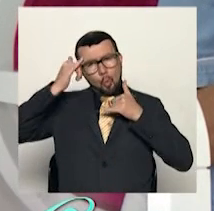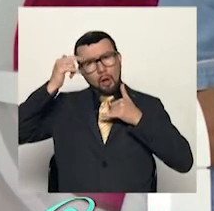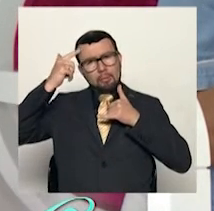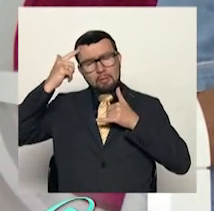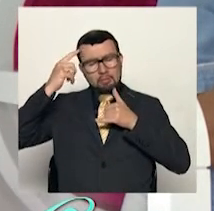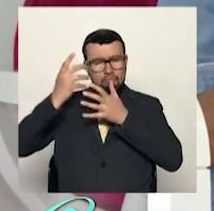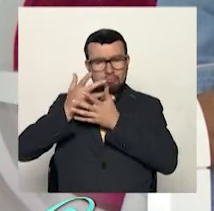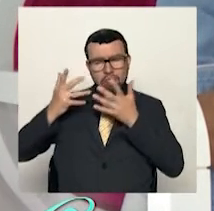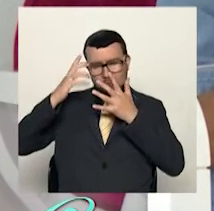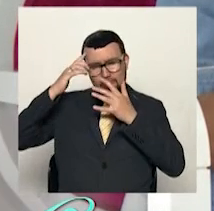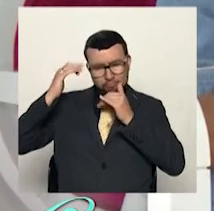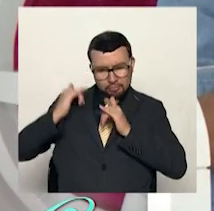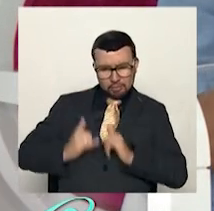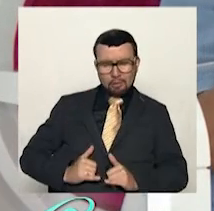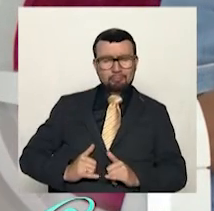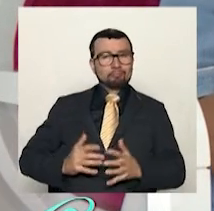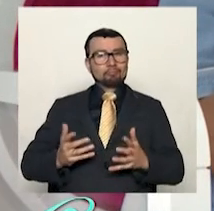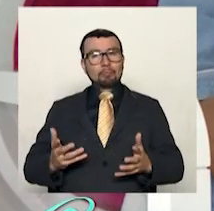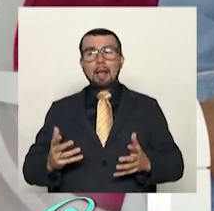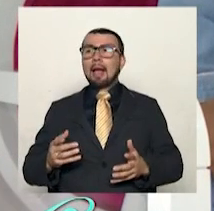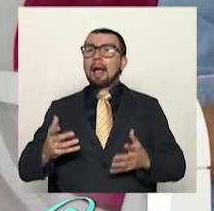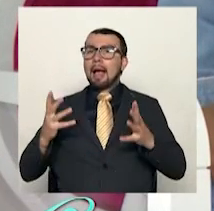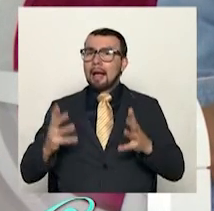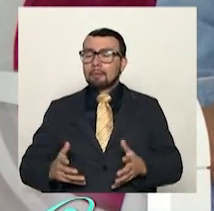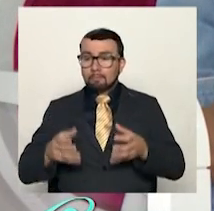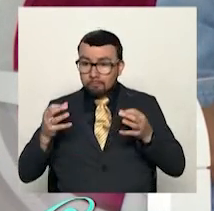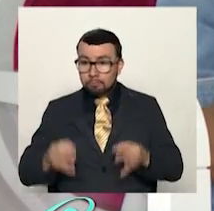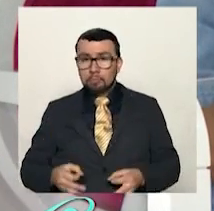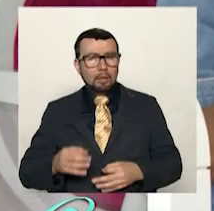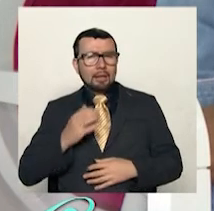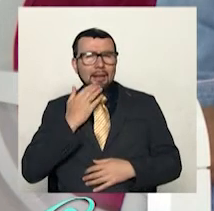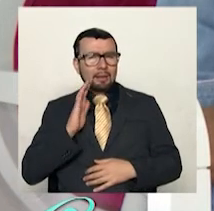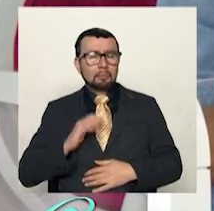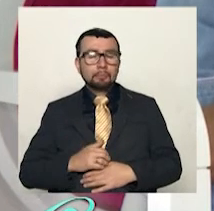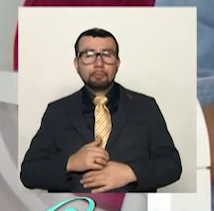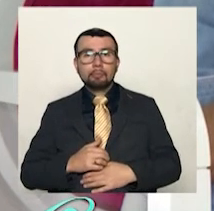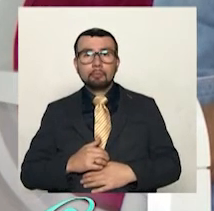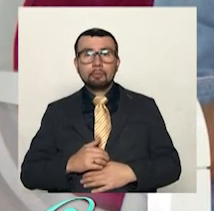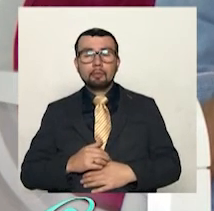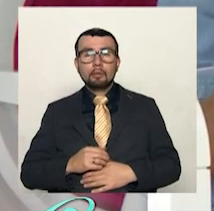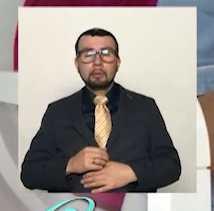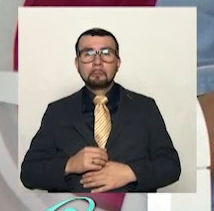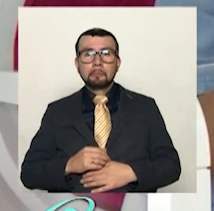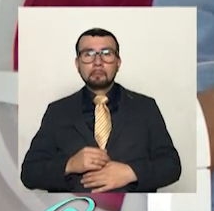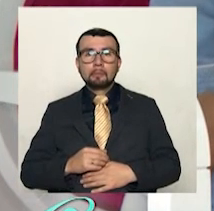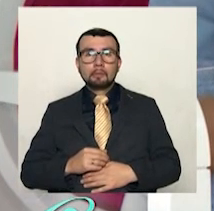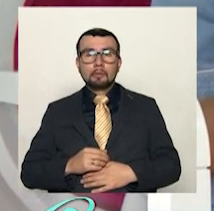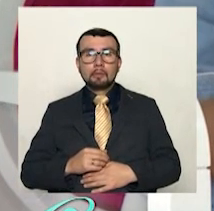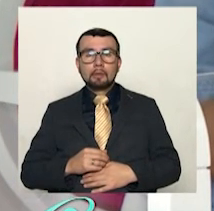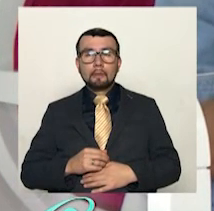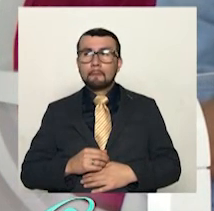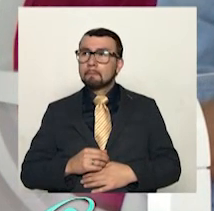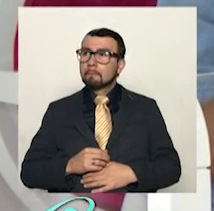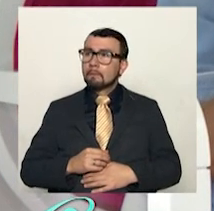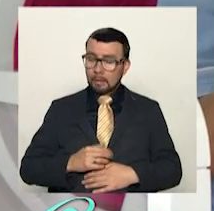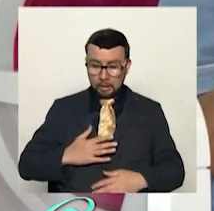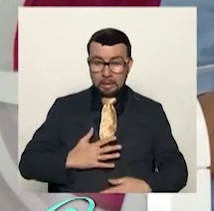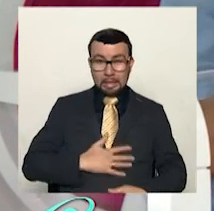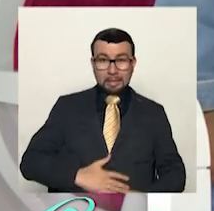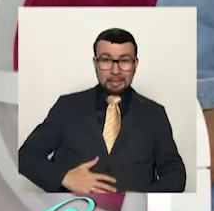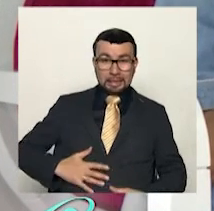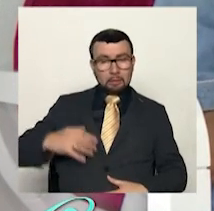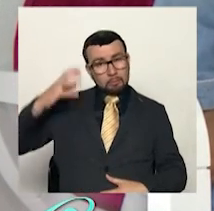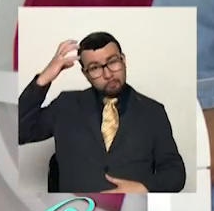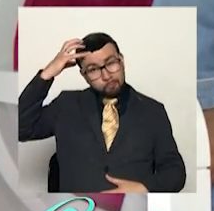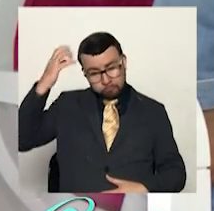igual. Y de acuerdo a ese dato, imagínense ustedes que nosotros tenemos en el cerebro, en ese cerebro intestinal son